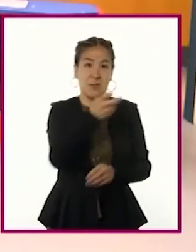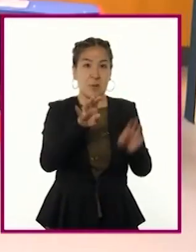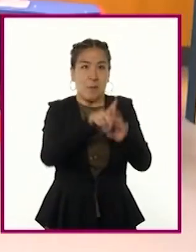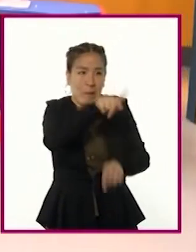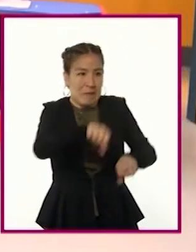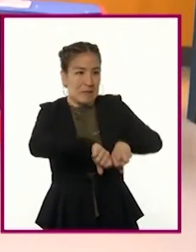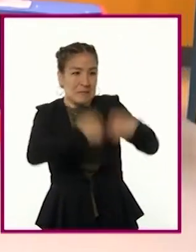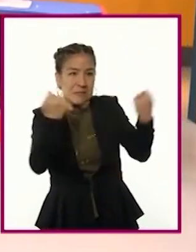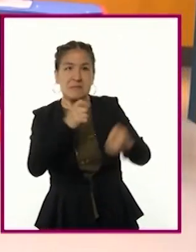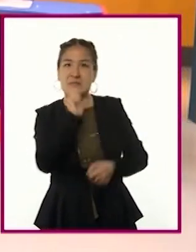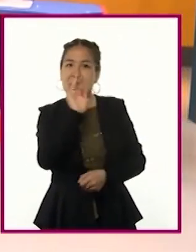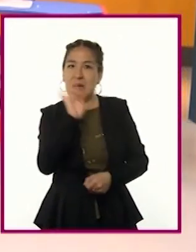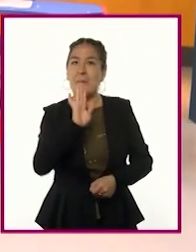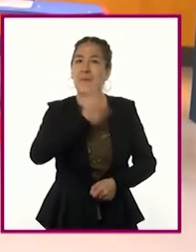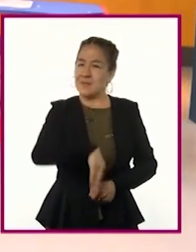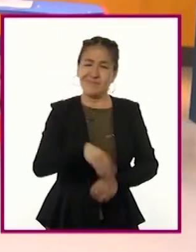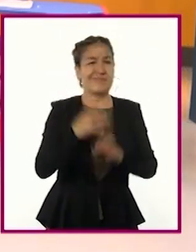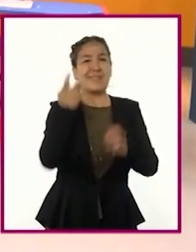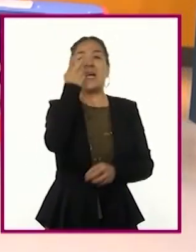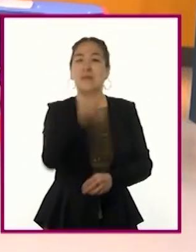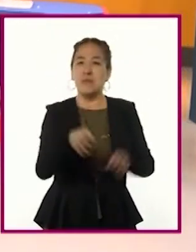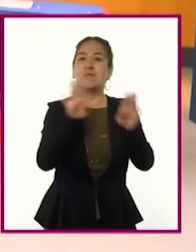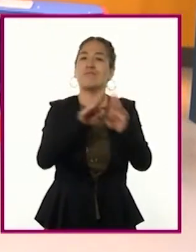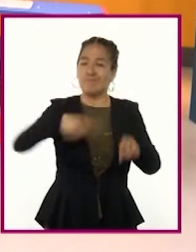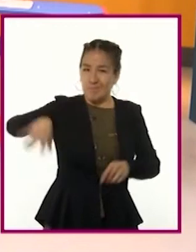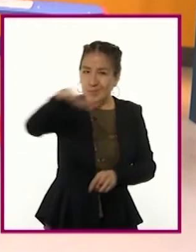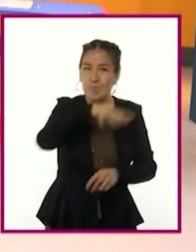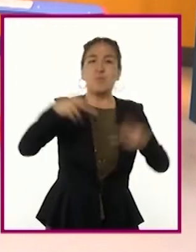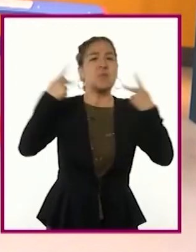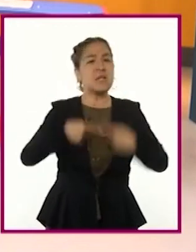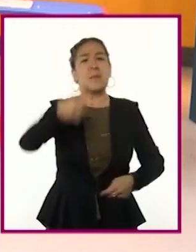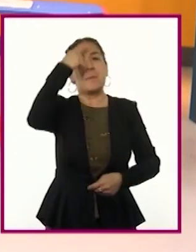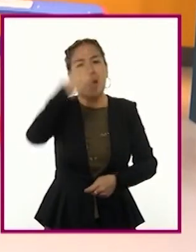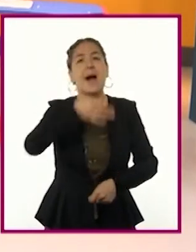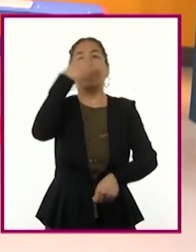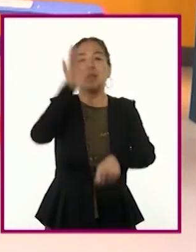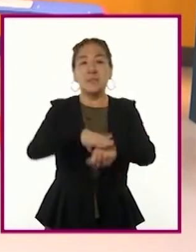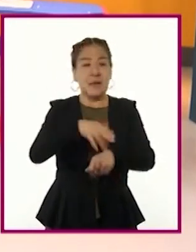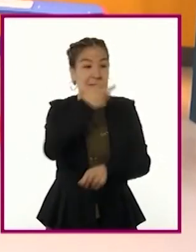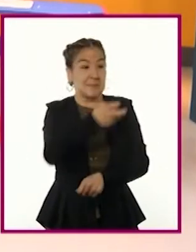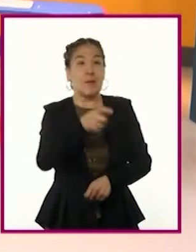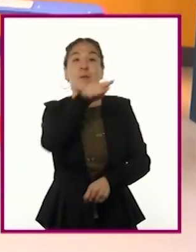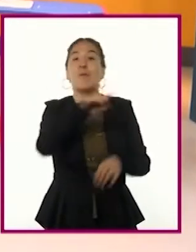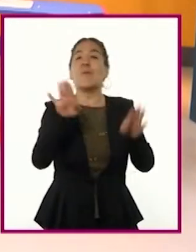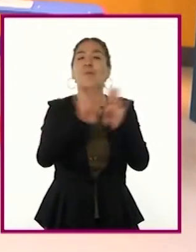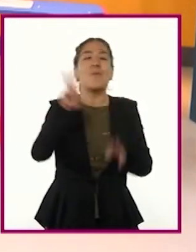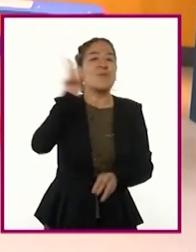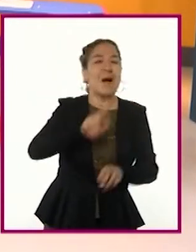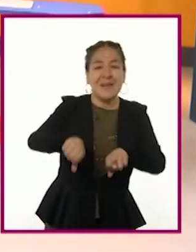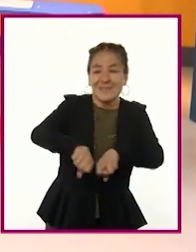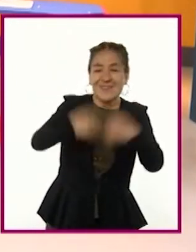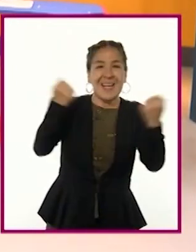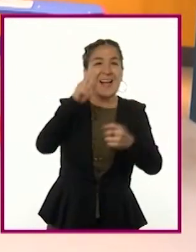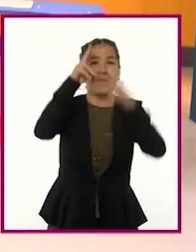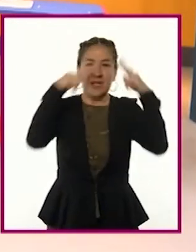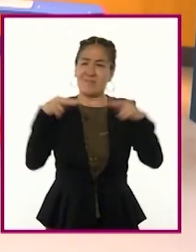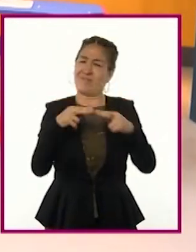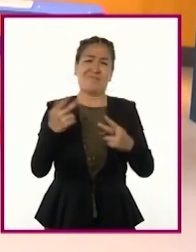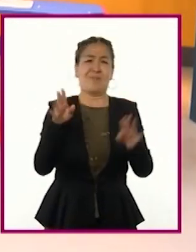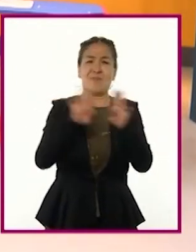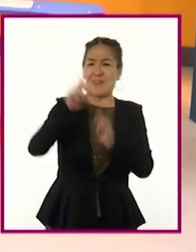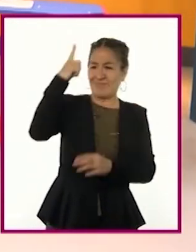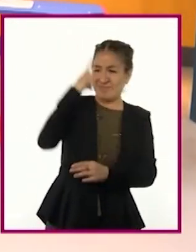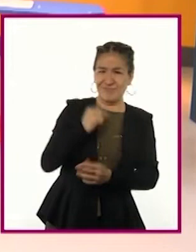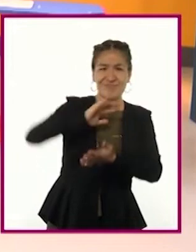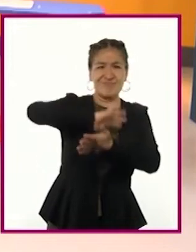creencias. Por ello, hacen un llamado mundial para prohibir las pruebas de virginidad, ya que son humillantes y traumáticas para